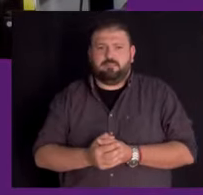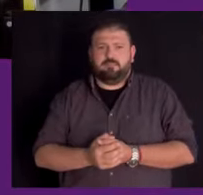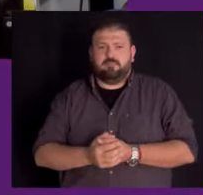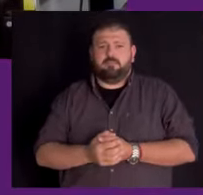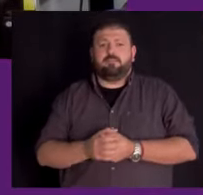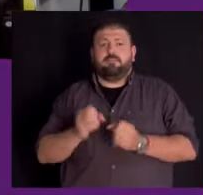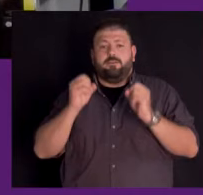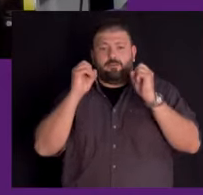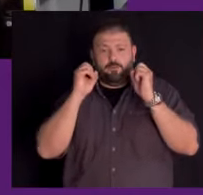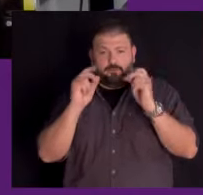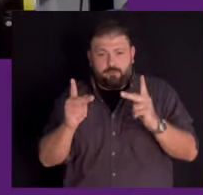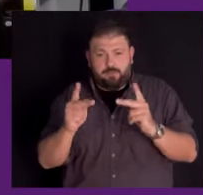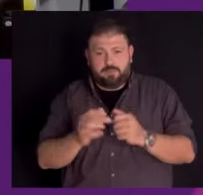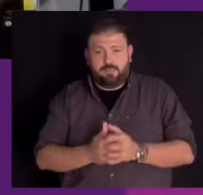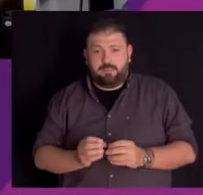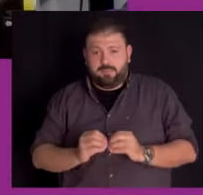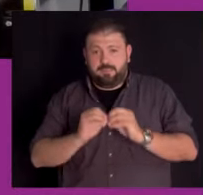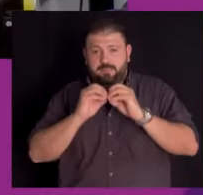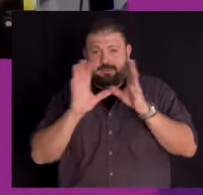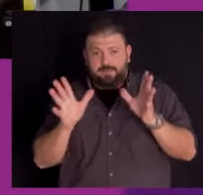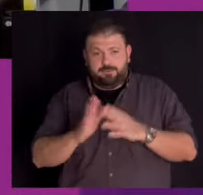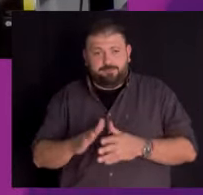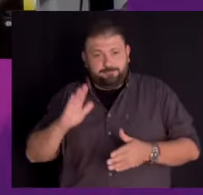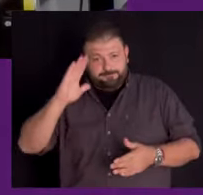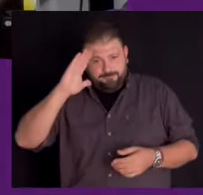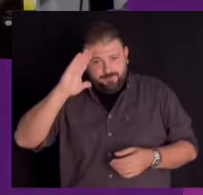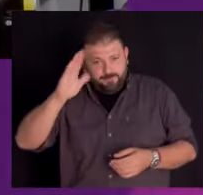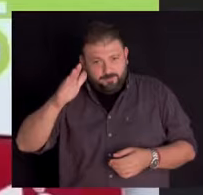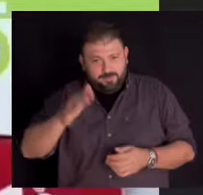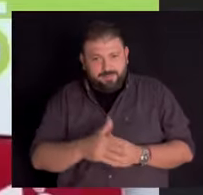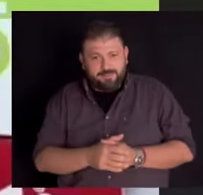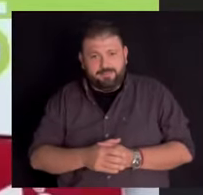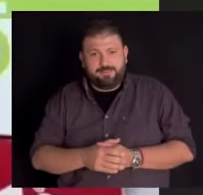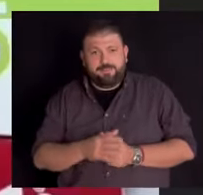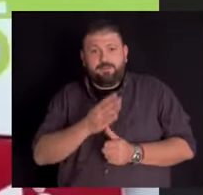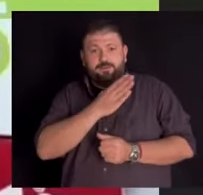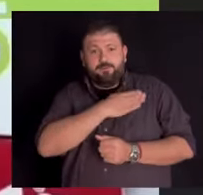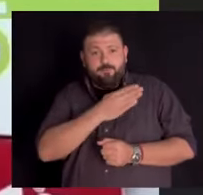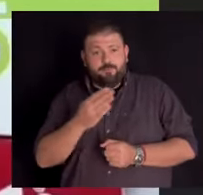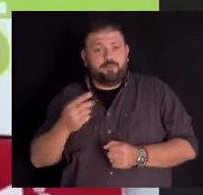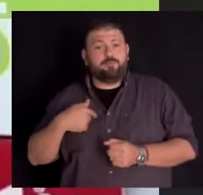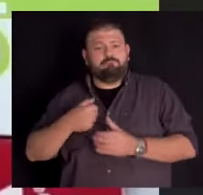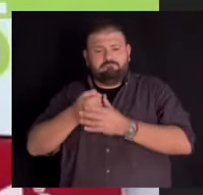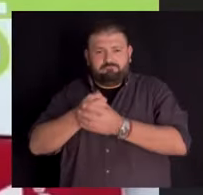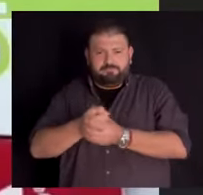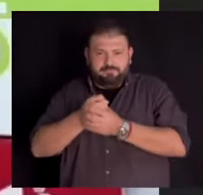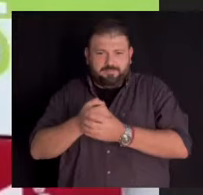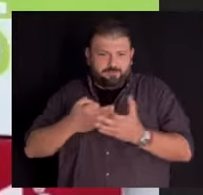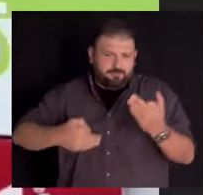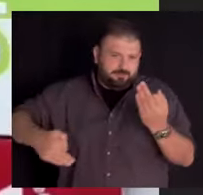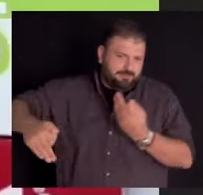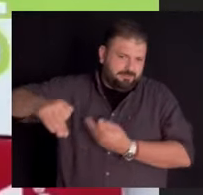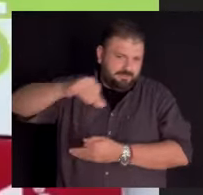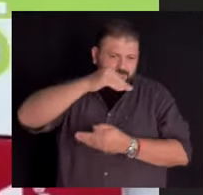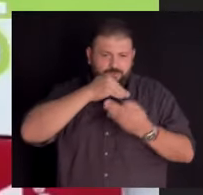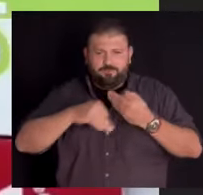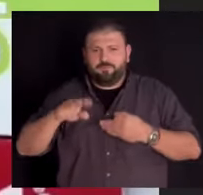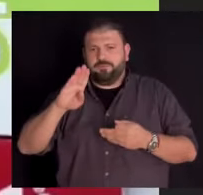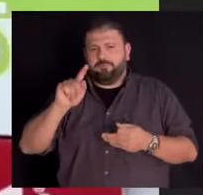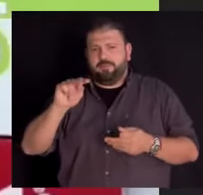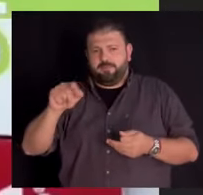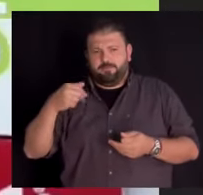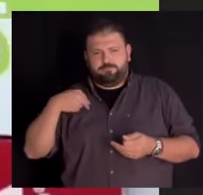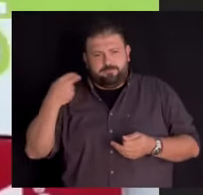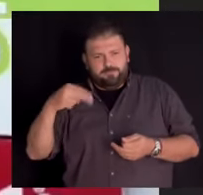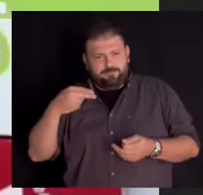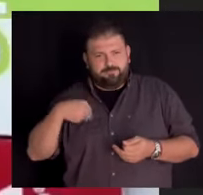Ok, bueno, pues, hola. Bueno, pues saludos a todos. Mi nombre es Beto Lavín, un